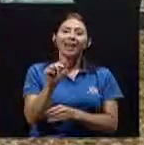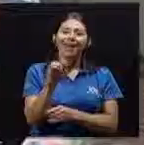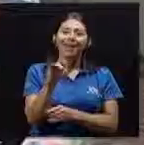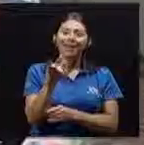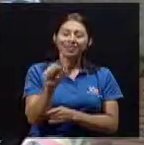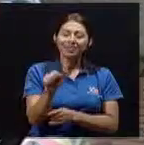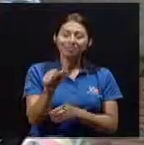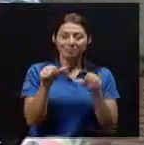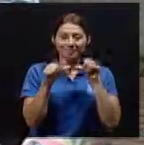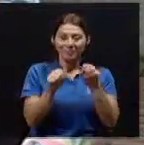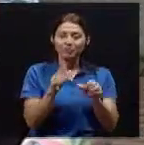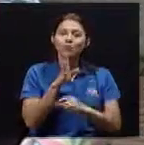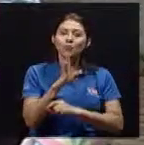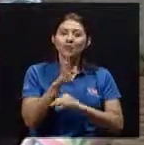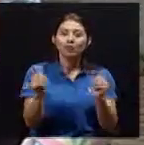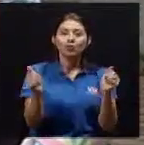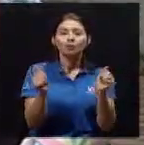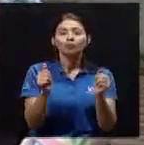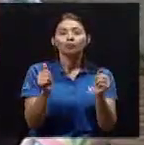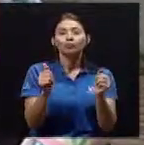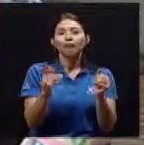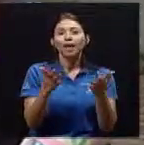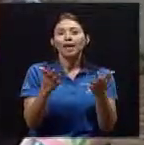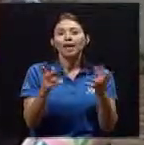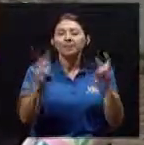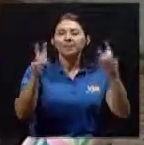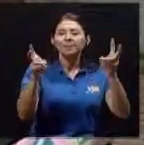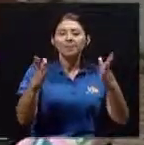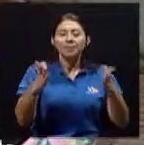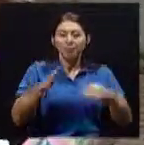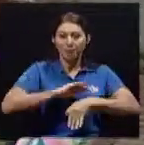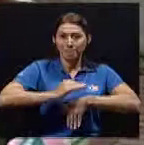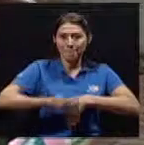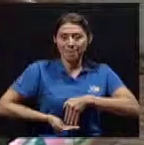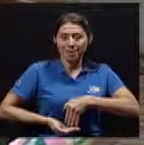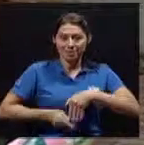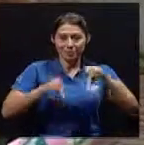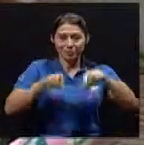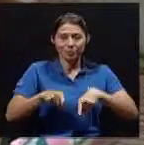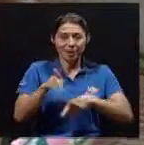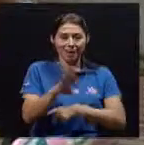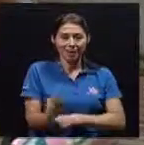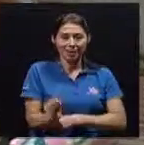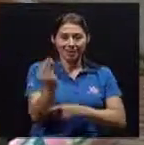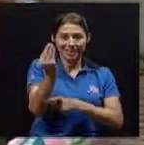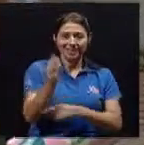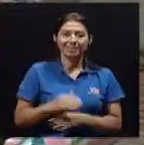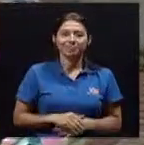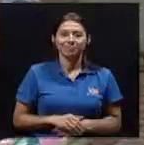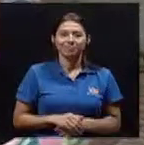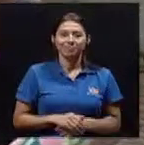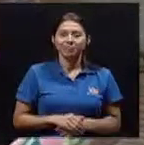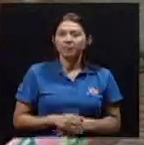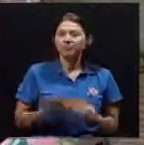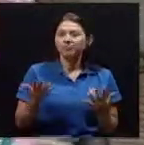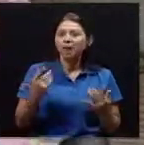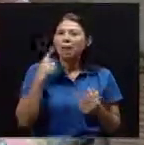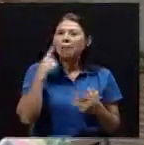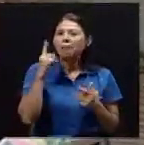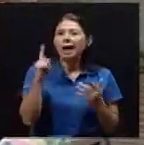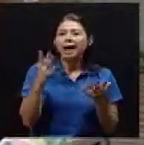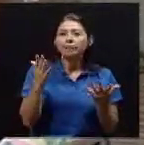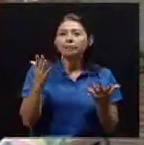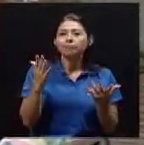Naivis. Seguimos conversando sobre el embarazo en adolescentes. ¿Qué podríamos hacer